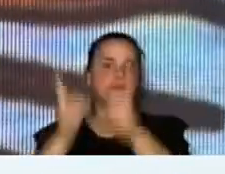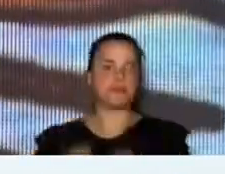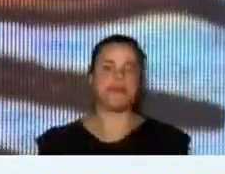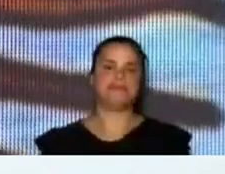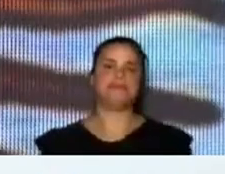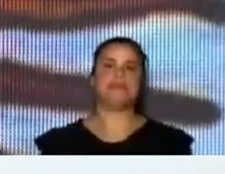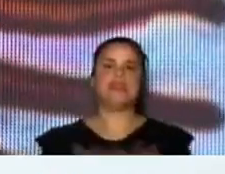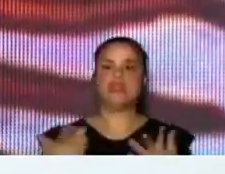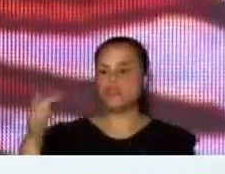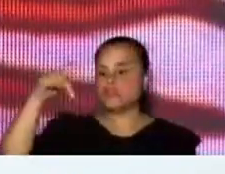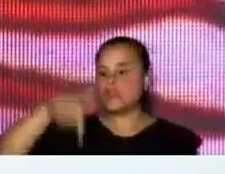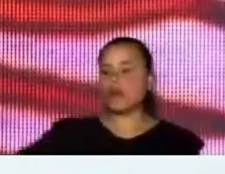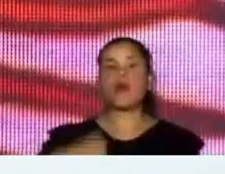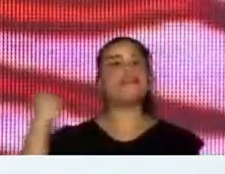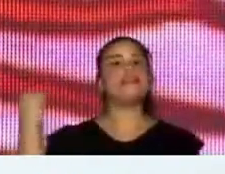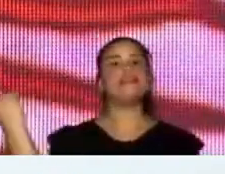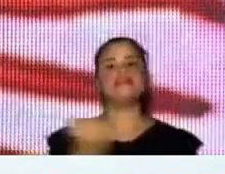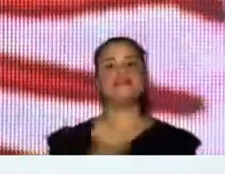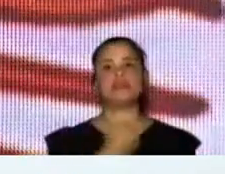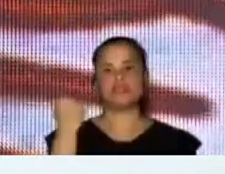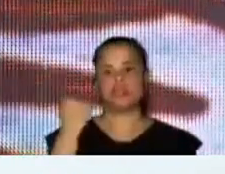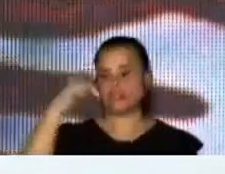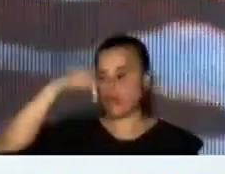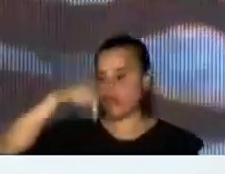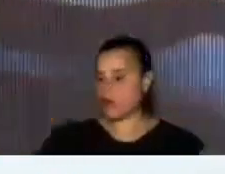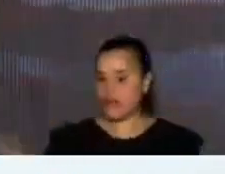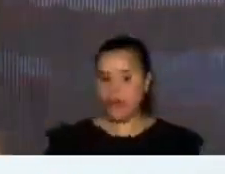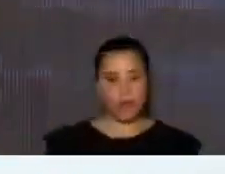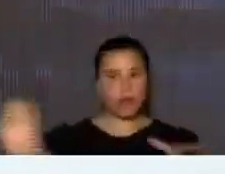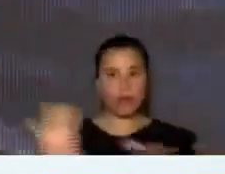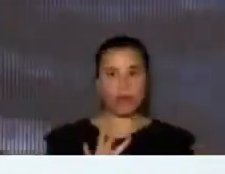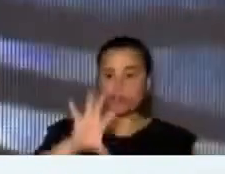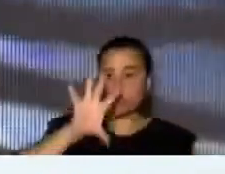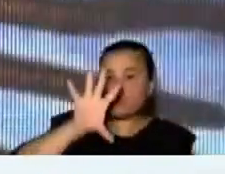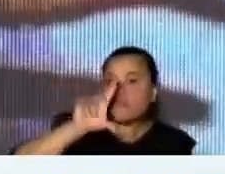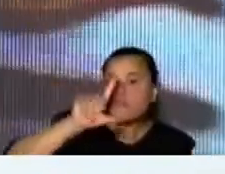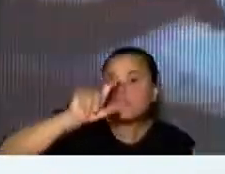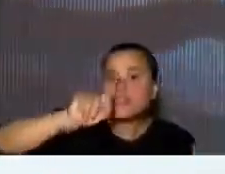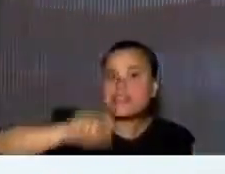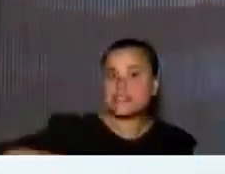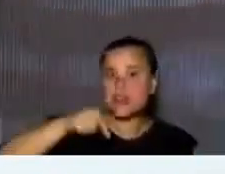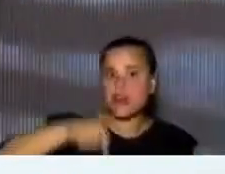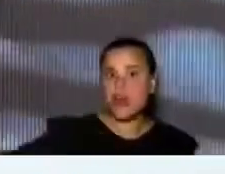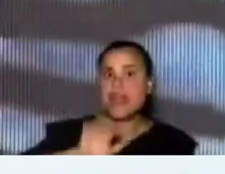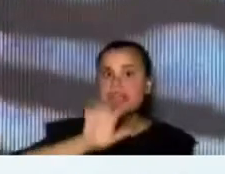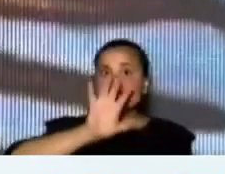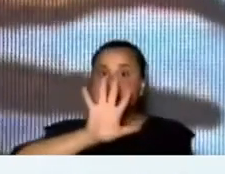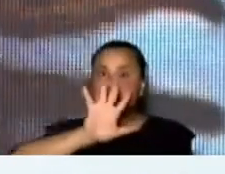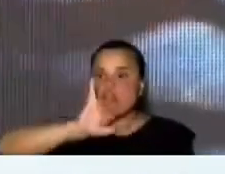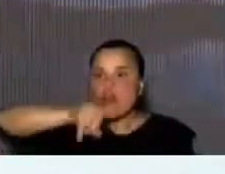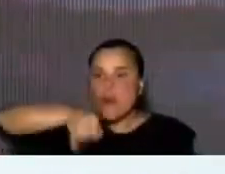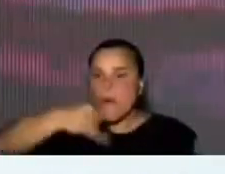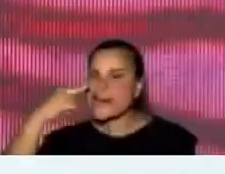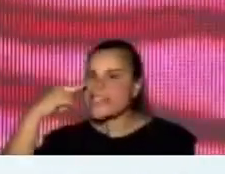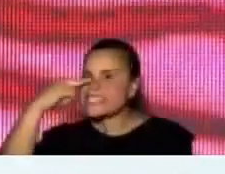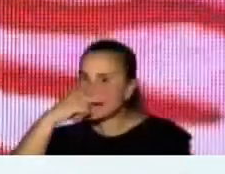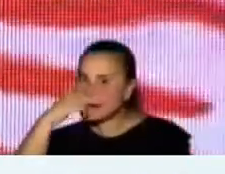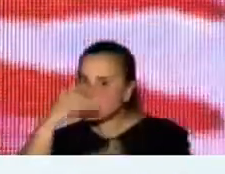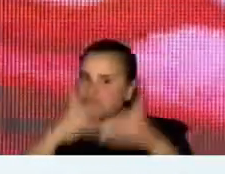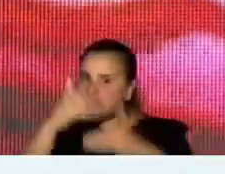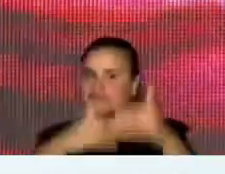hacer hacia futuro. Realmente también con un momento muy incómodo, me pareció, con un ataque